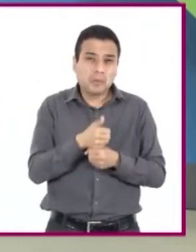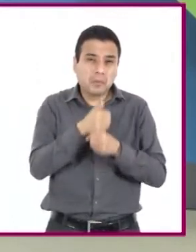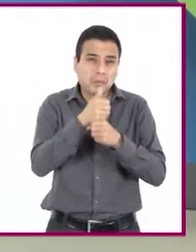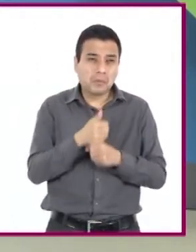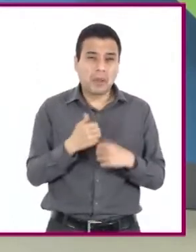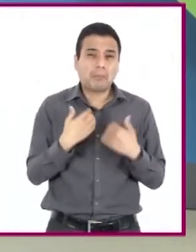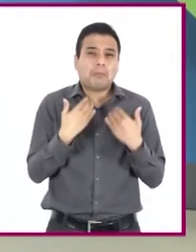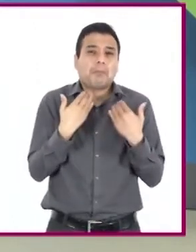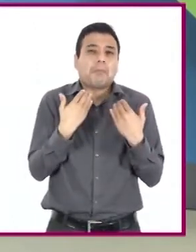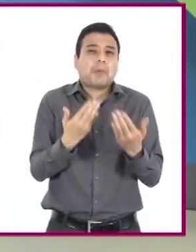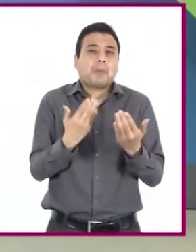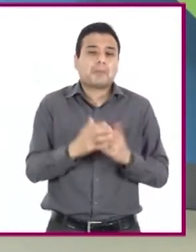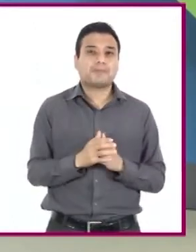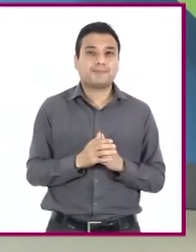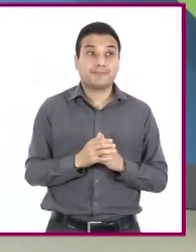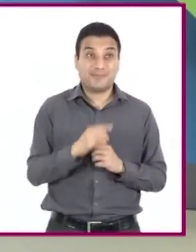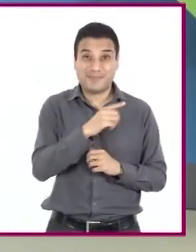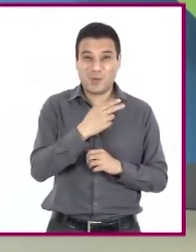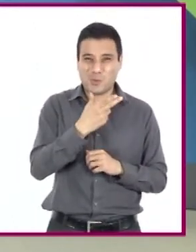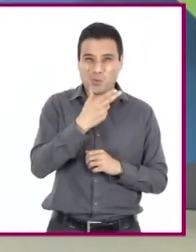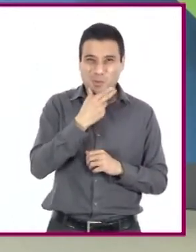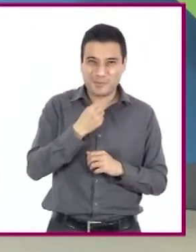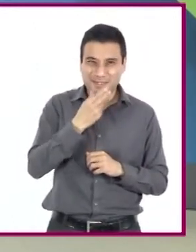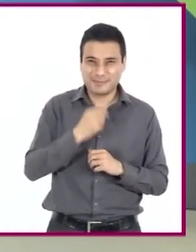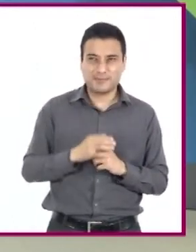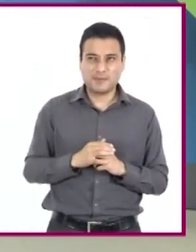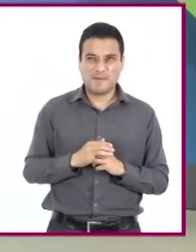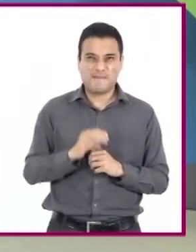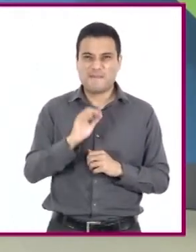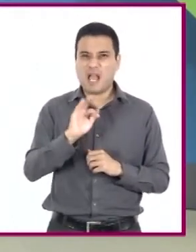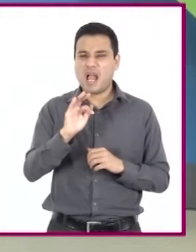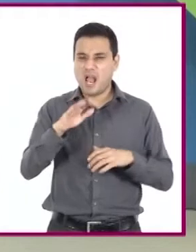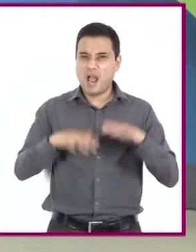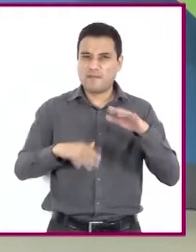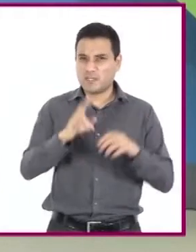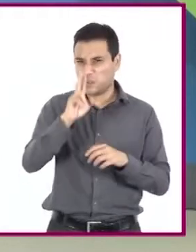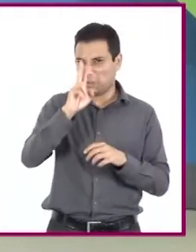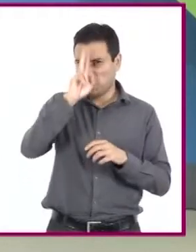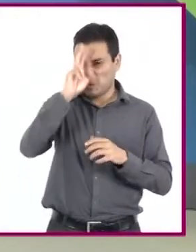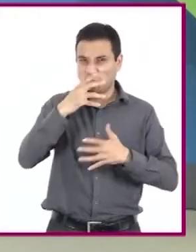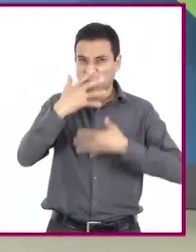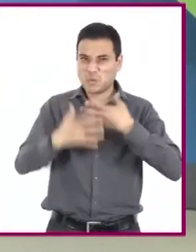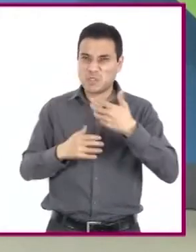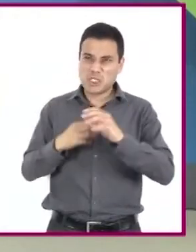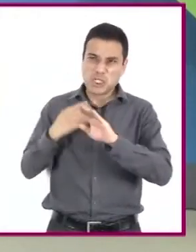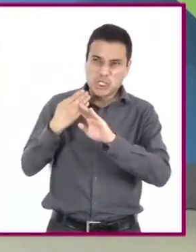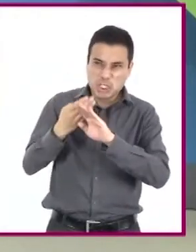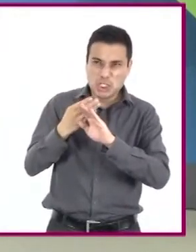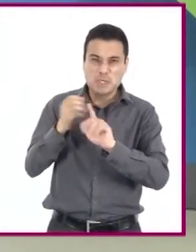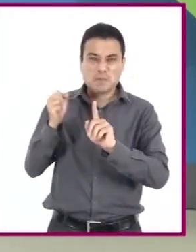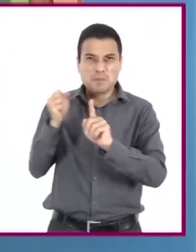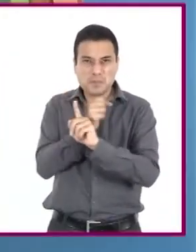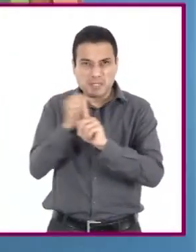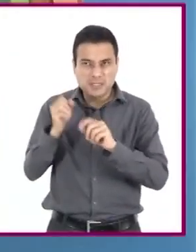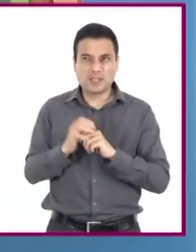la violencia psicológica, económica o patrimonial, además de la física o